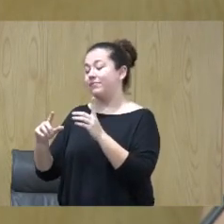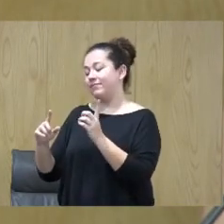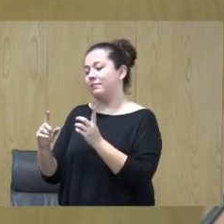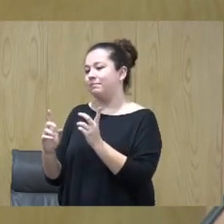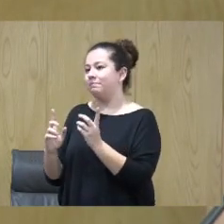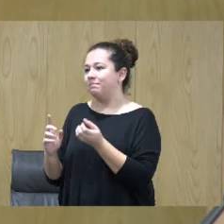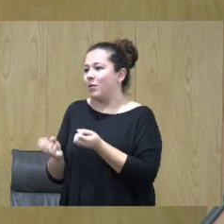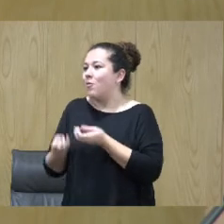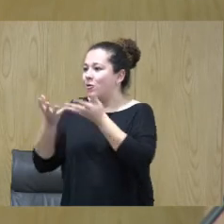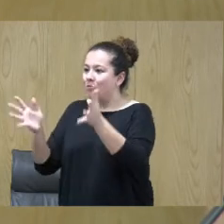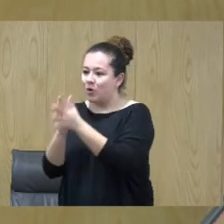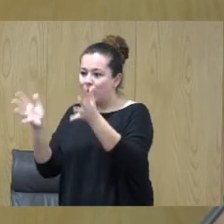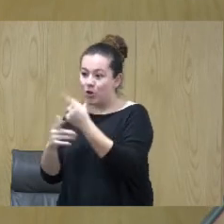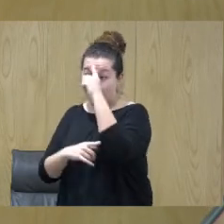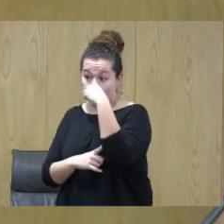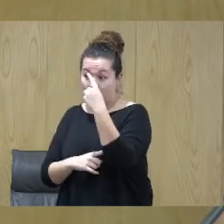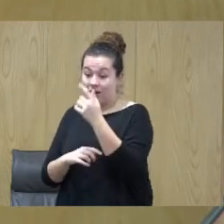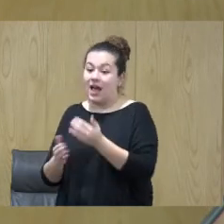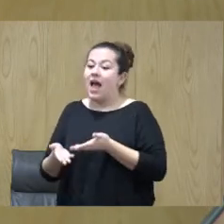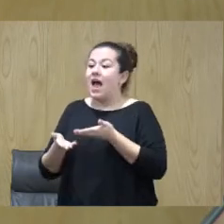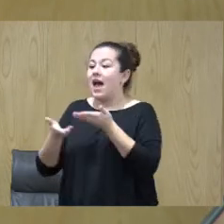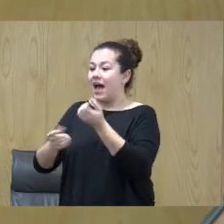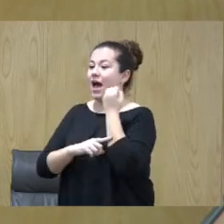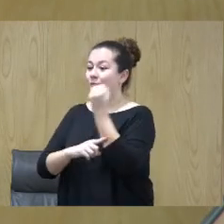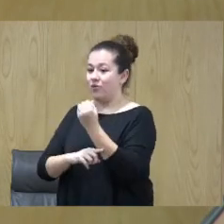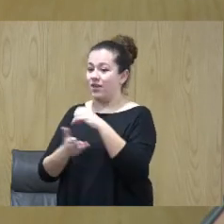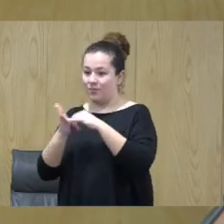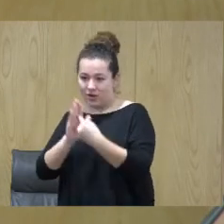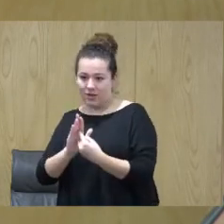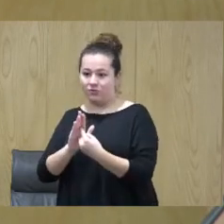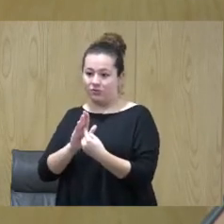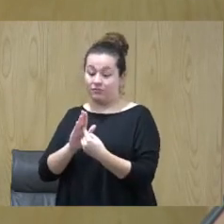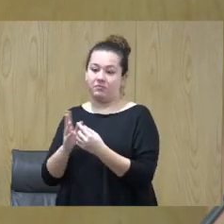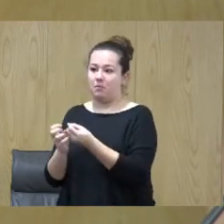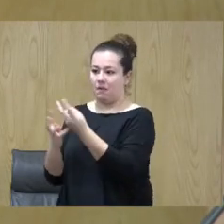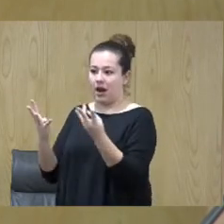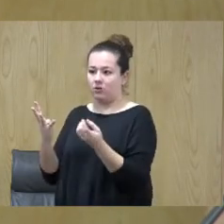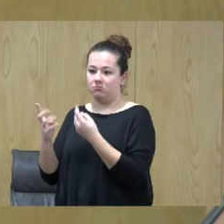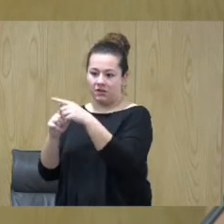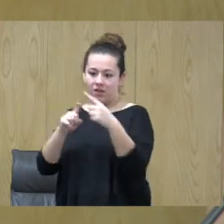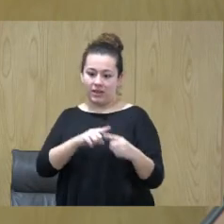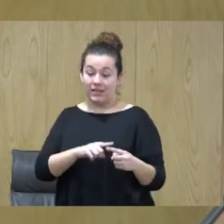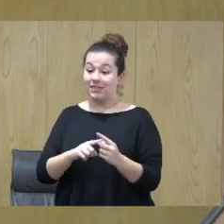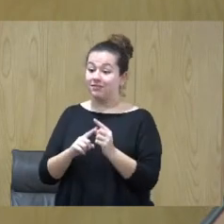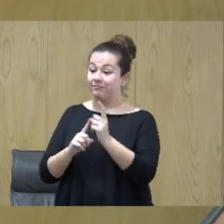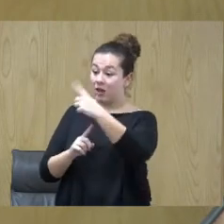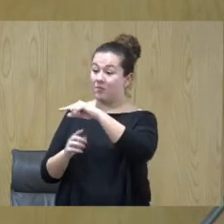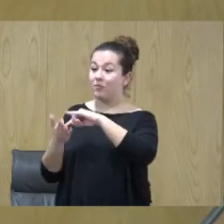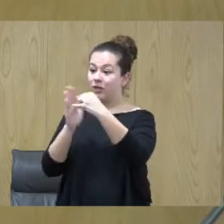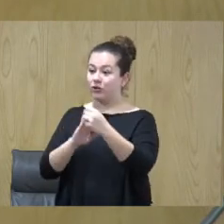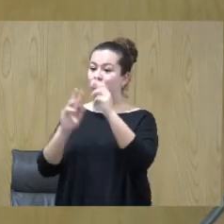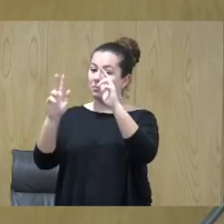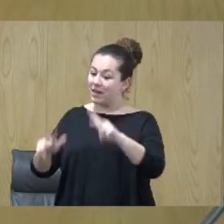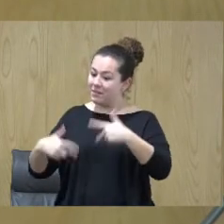proyectos de promoción cultural y entre ellos ha apoyado distintos proyectos que permiten